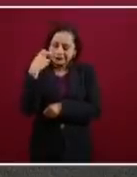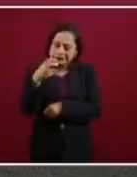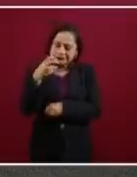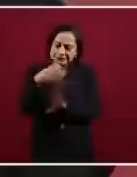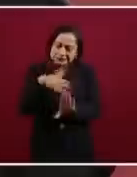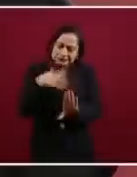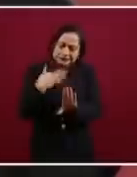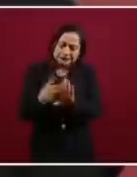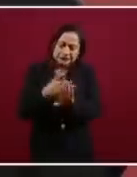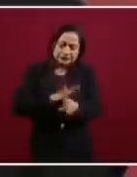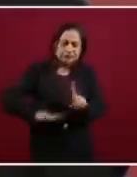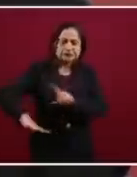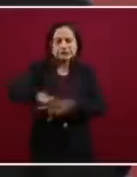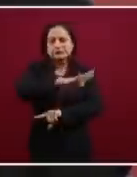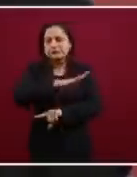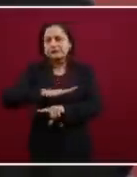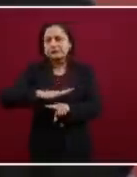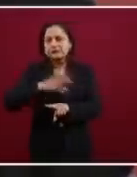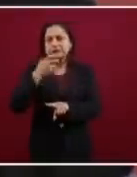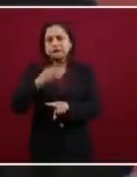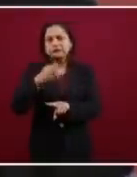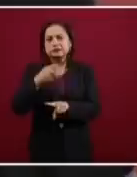vida pública del país